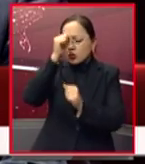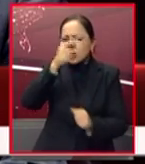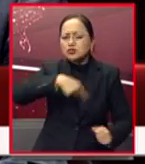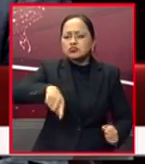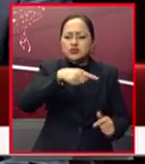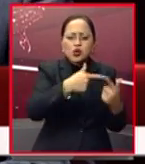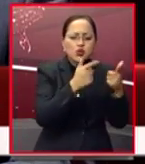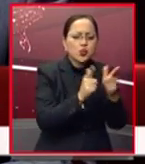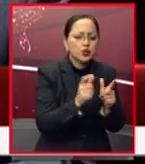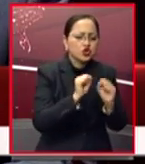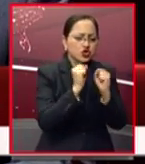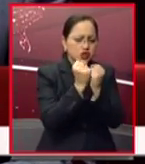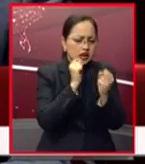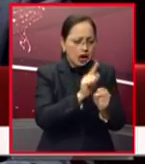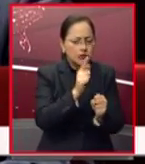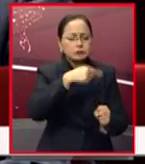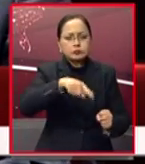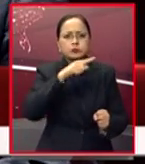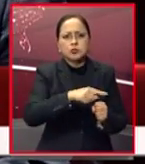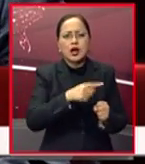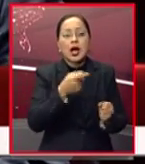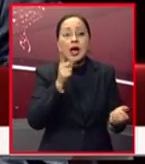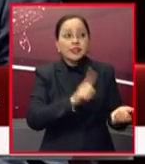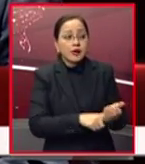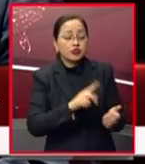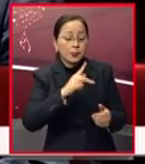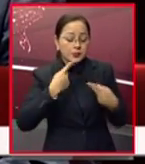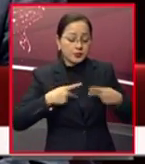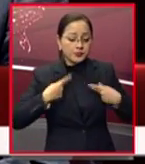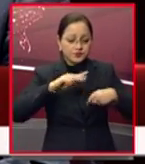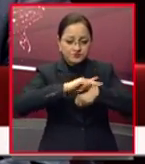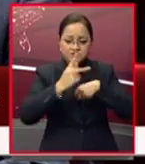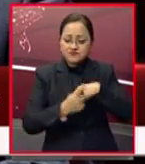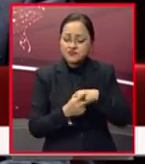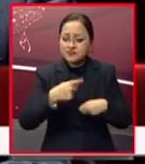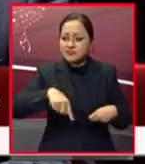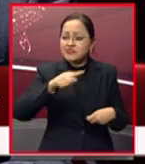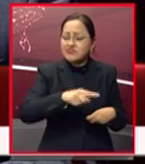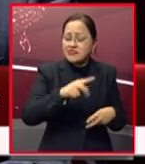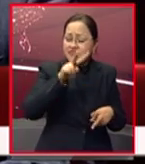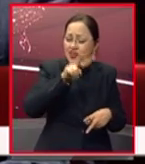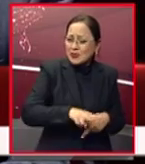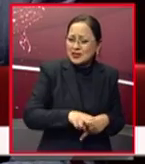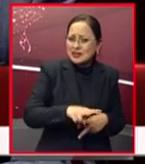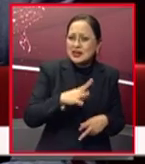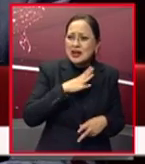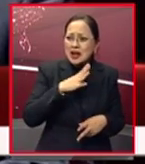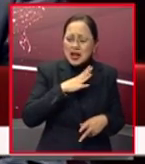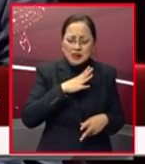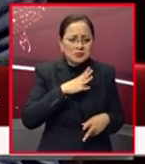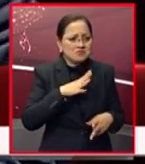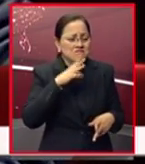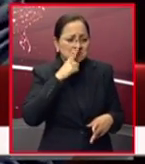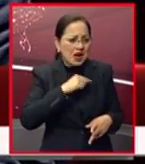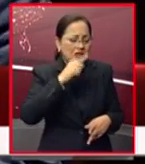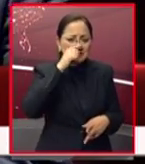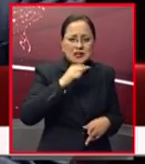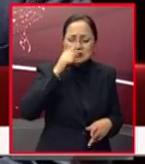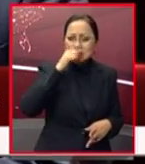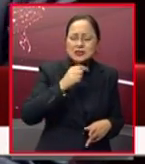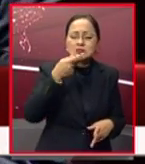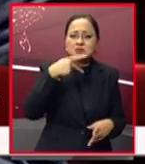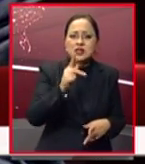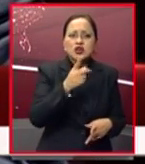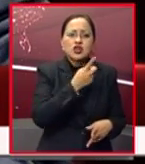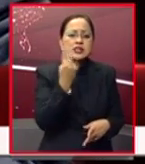social. La realidad mexicana está fracturada y confrontada, por lo que se requiere, compañeras diputadas y diputados, de